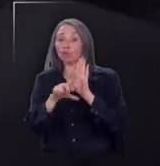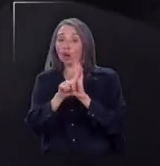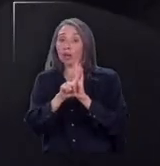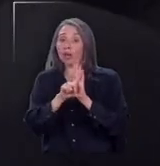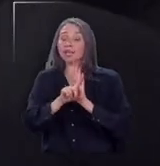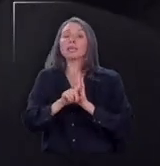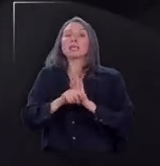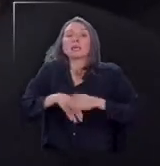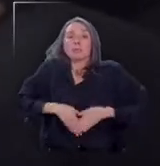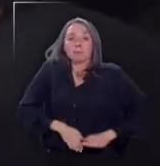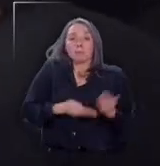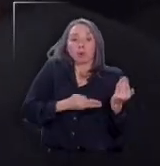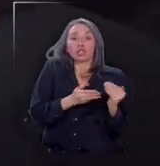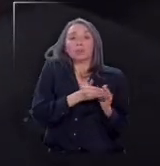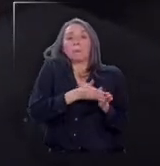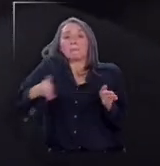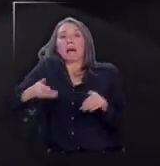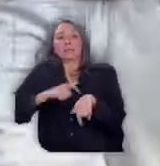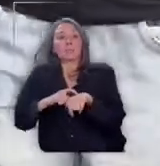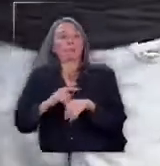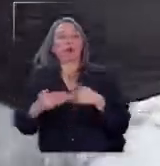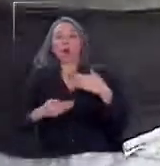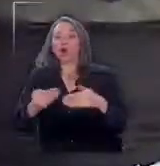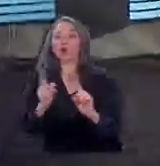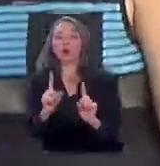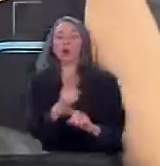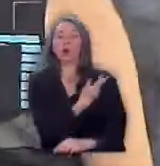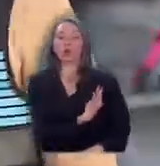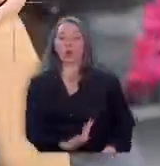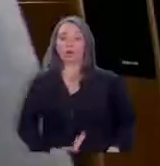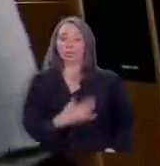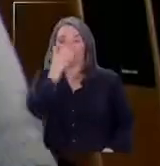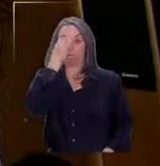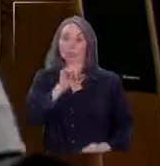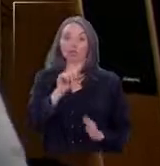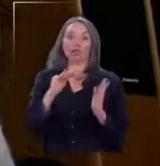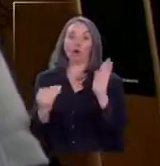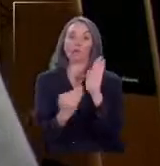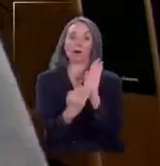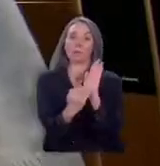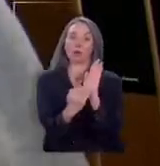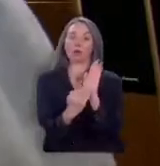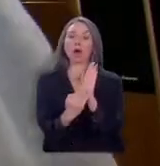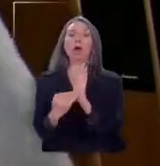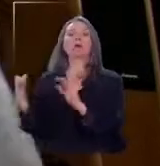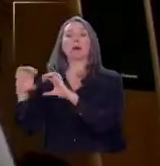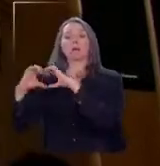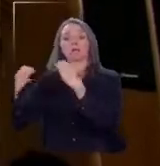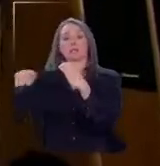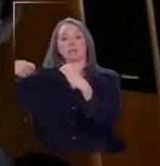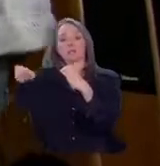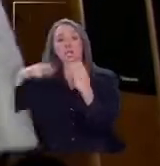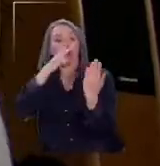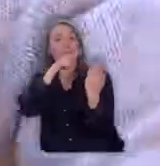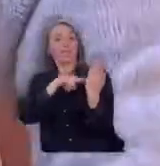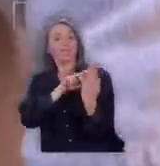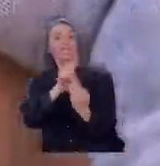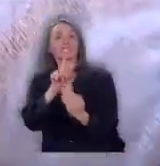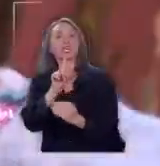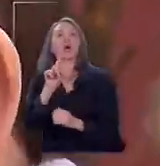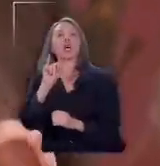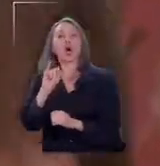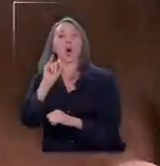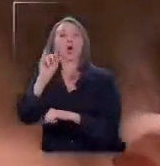ahora no avanza ante la inminente decisión del gobierno de no patrocinar el senado tendrá que analizar su admisibilidad